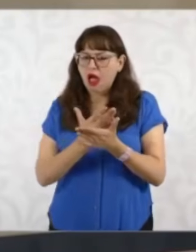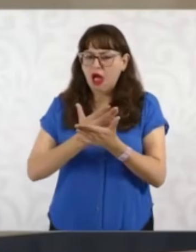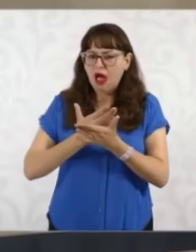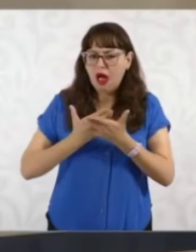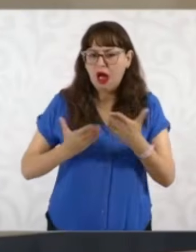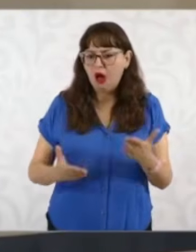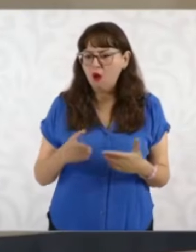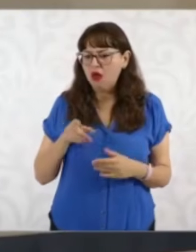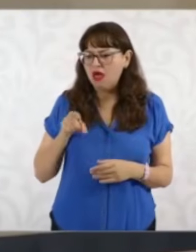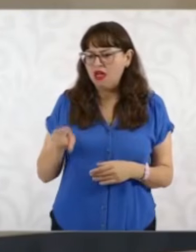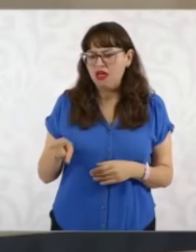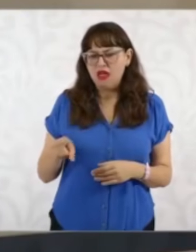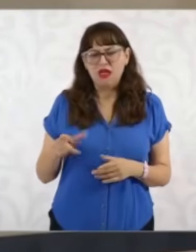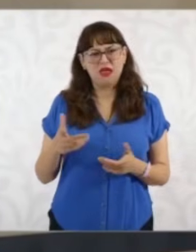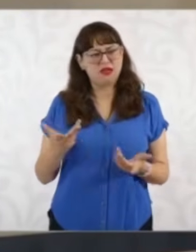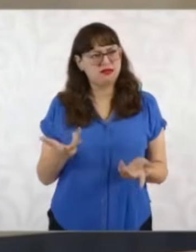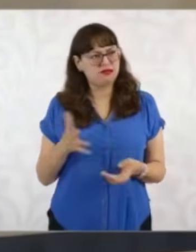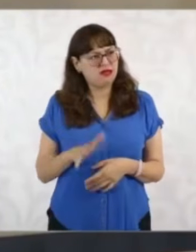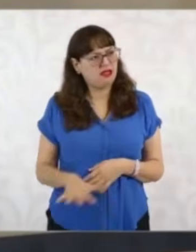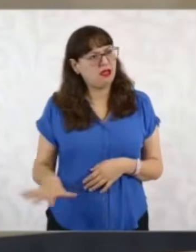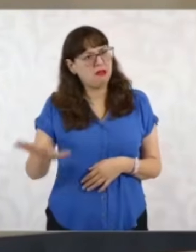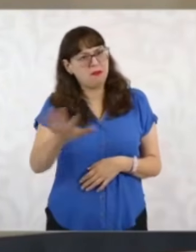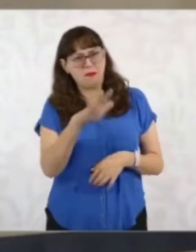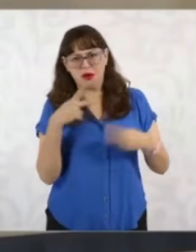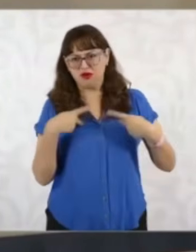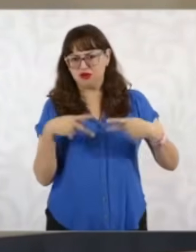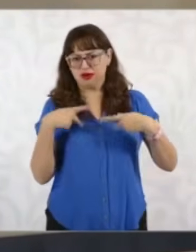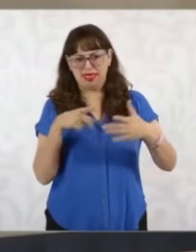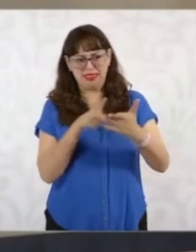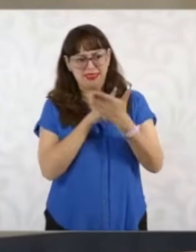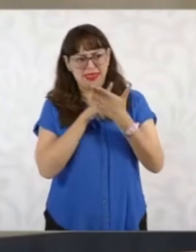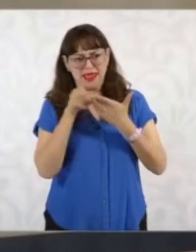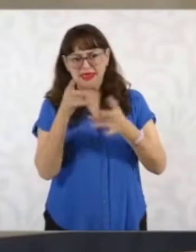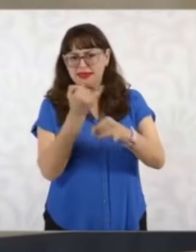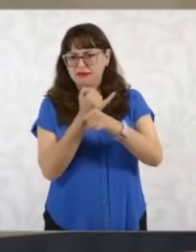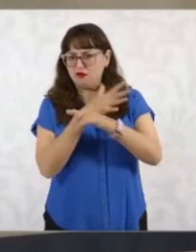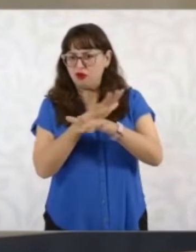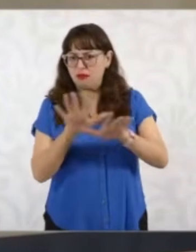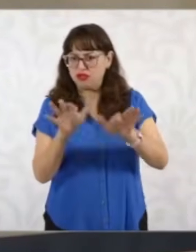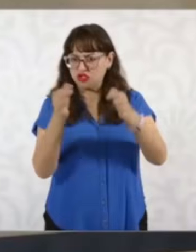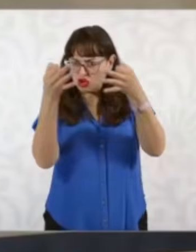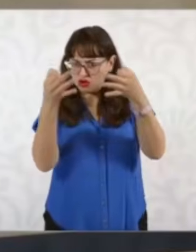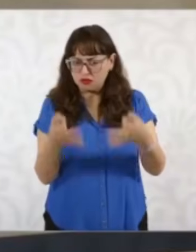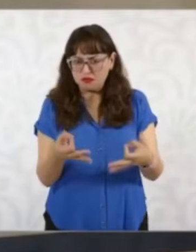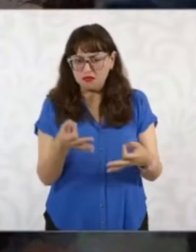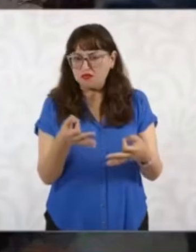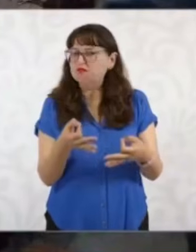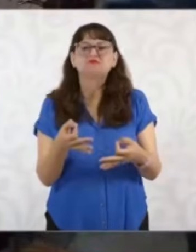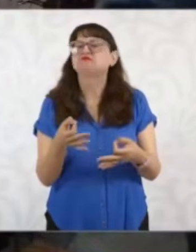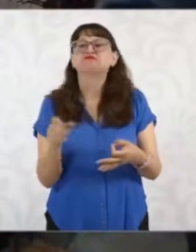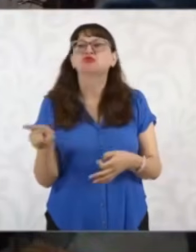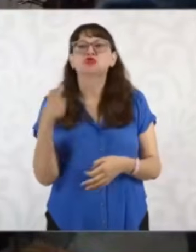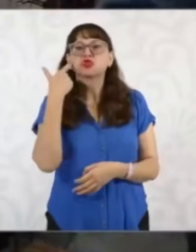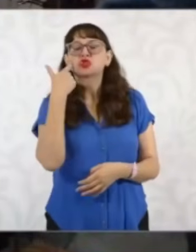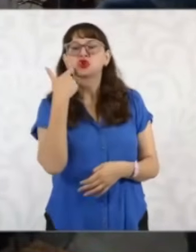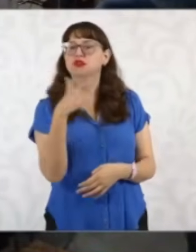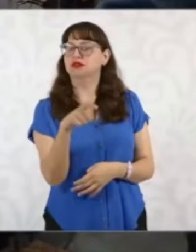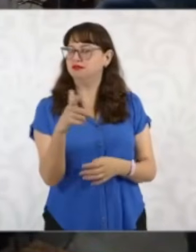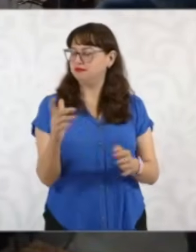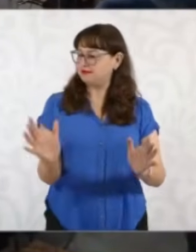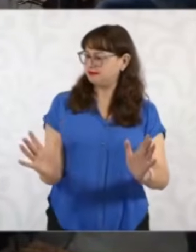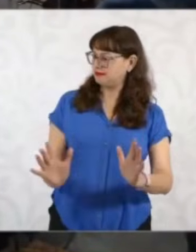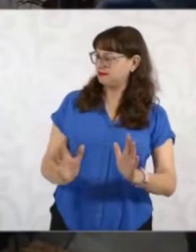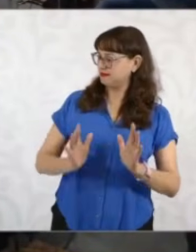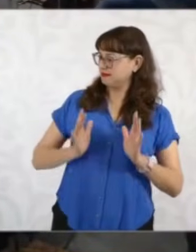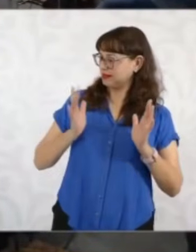prácticamente está criticando el derecho a las audiencias, la defensa del derecho de las audiencias a, pues